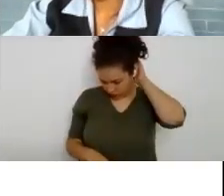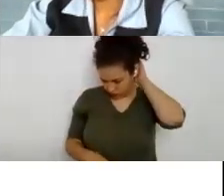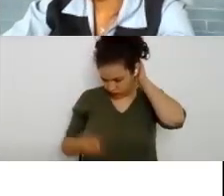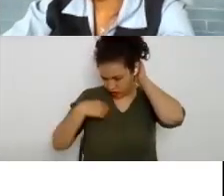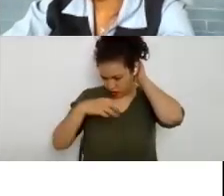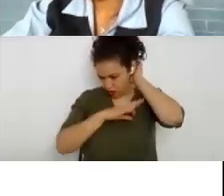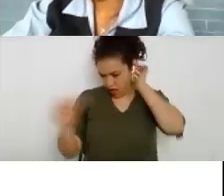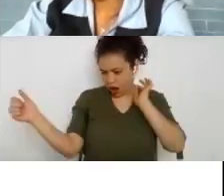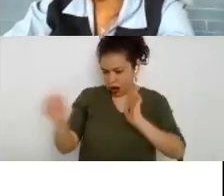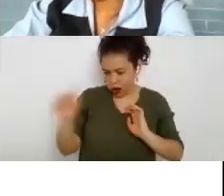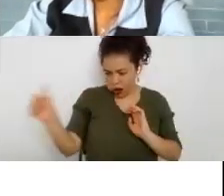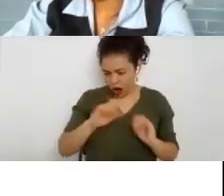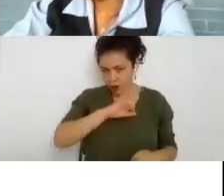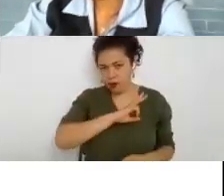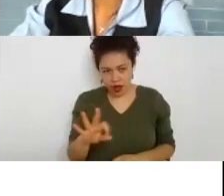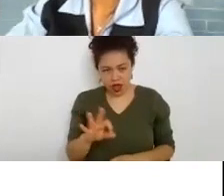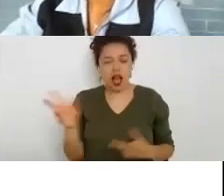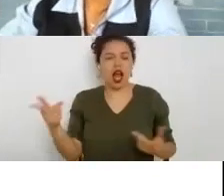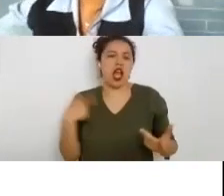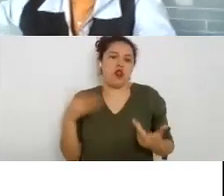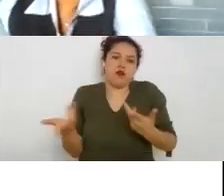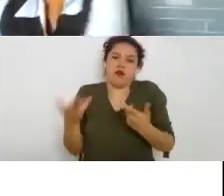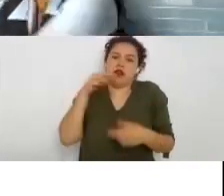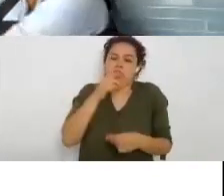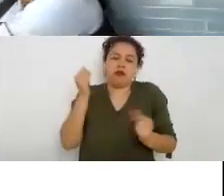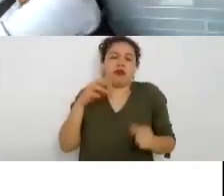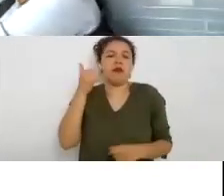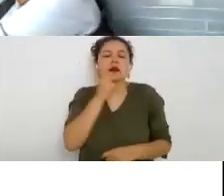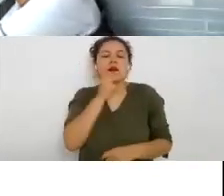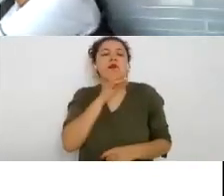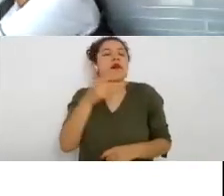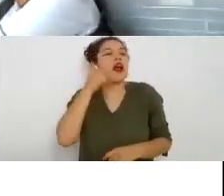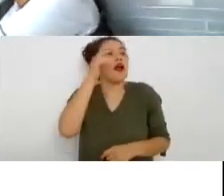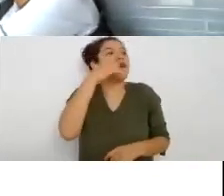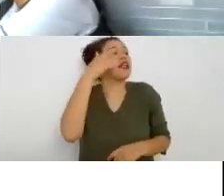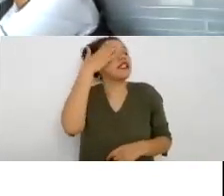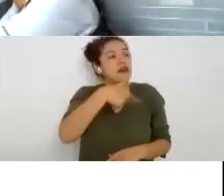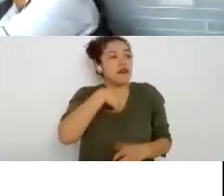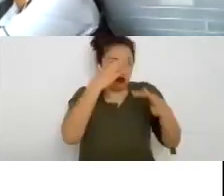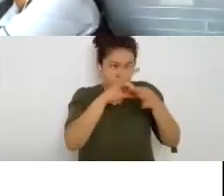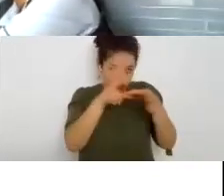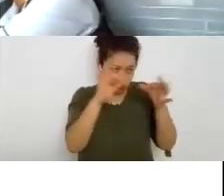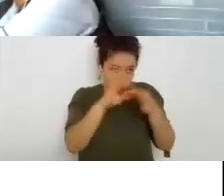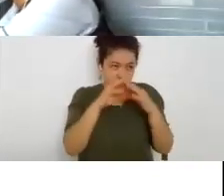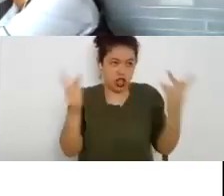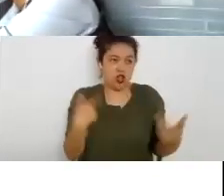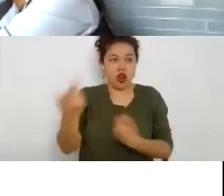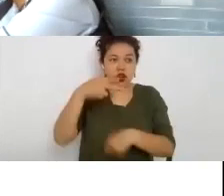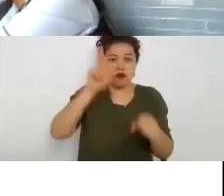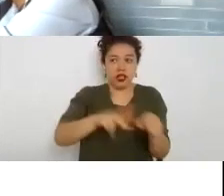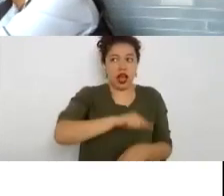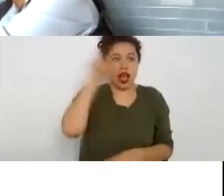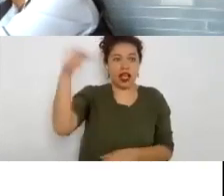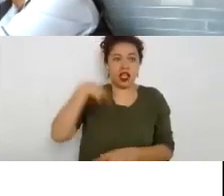permita movilizarlo, pues yo lo que hago es les hablo a los papás y les digo, ¿saben qué? Le pasó esto, me lo voy a llevar a tal